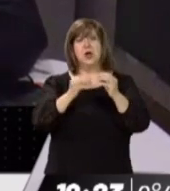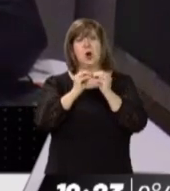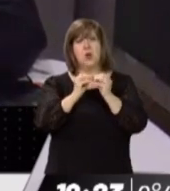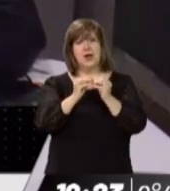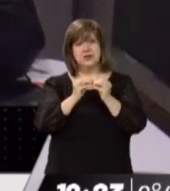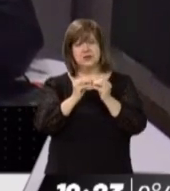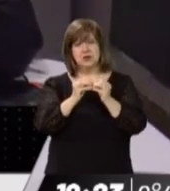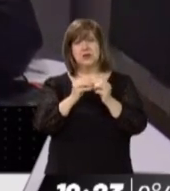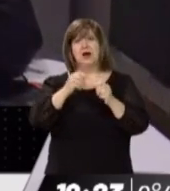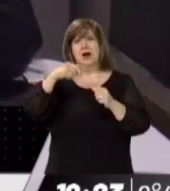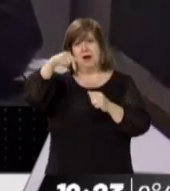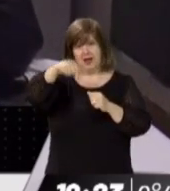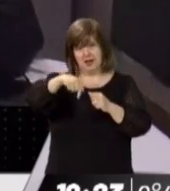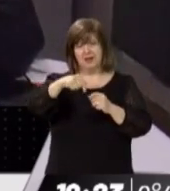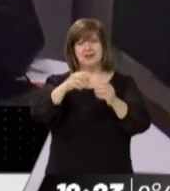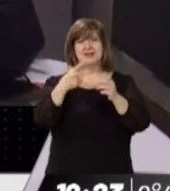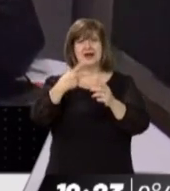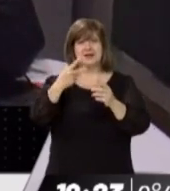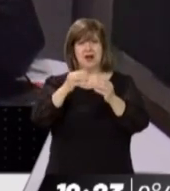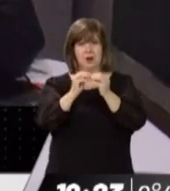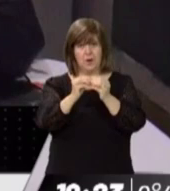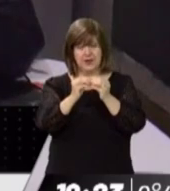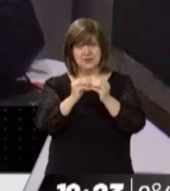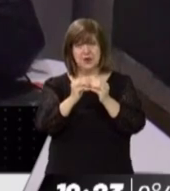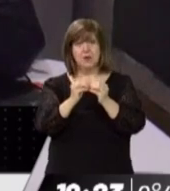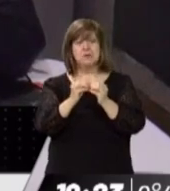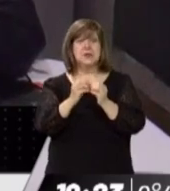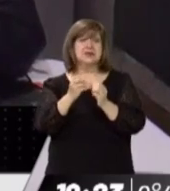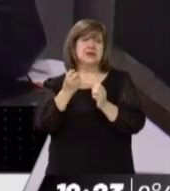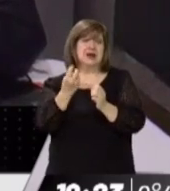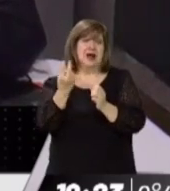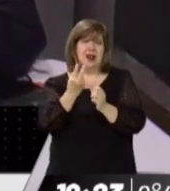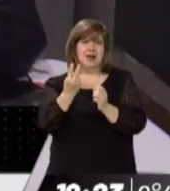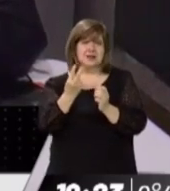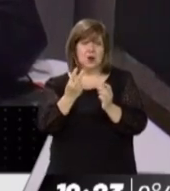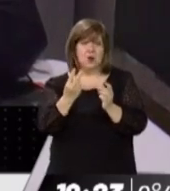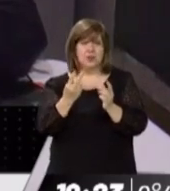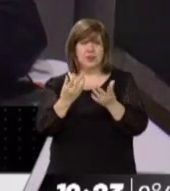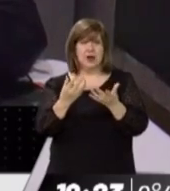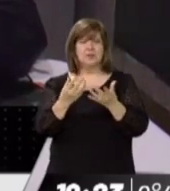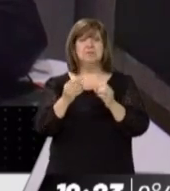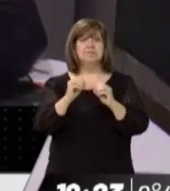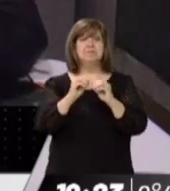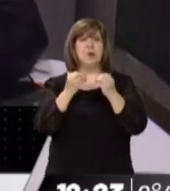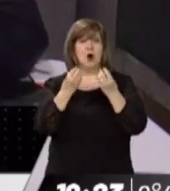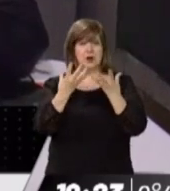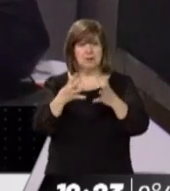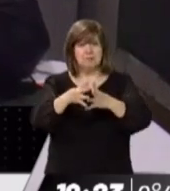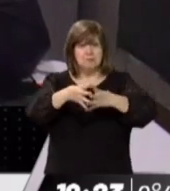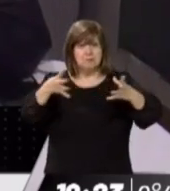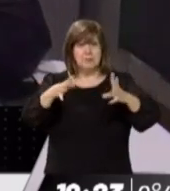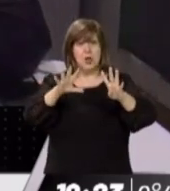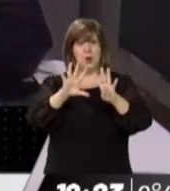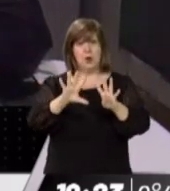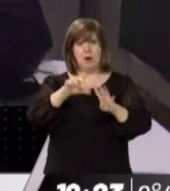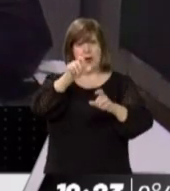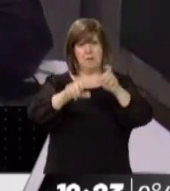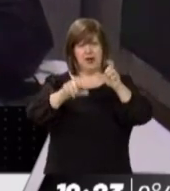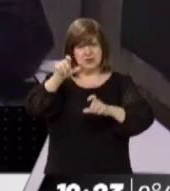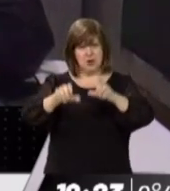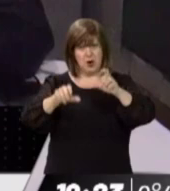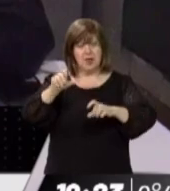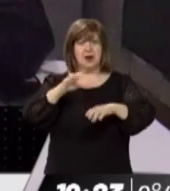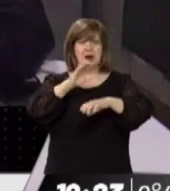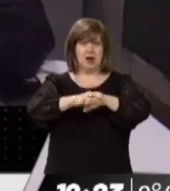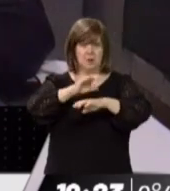de juicio estamos en la tercera aunque se la conoce como la segunda mega Causa porque hay nueve personas que están sentadas en el banquillo de